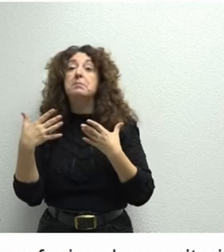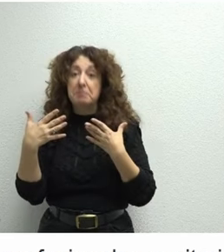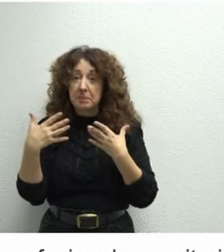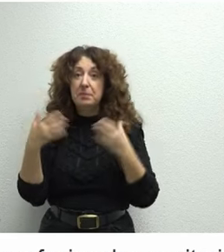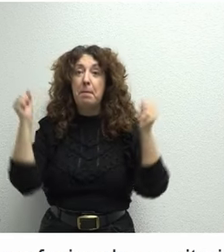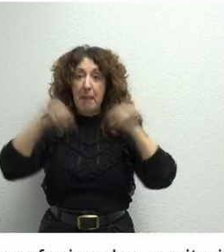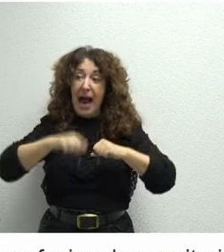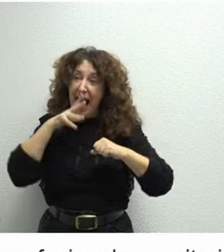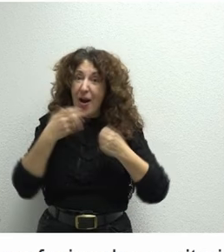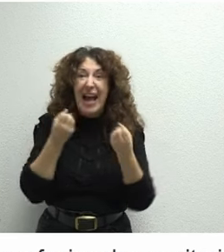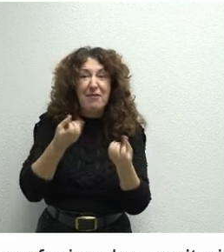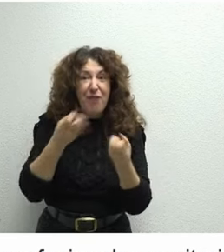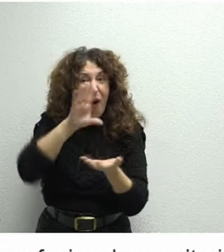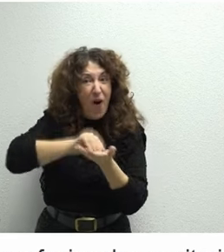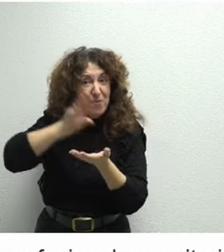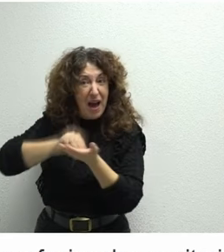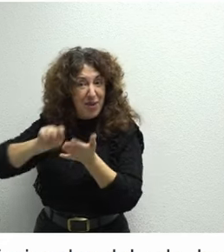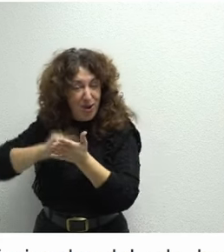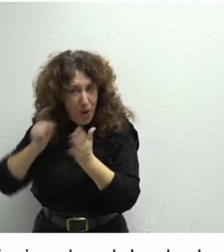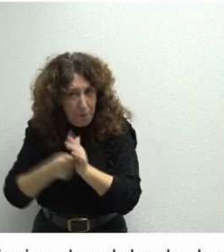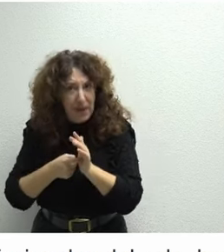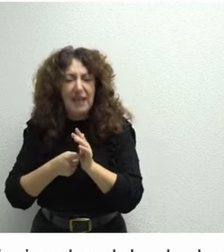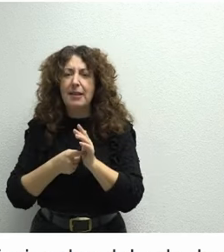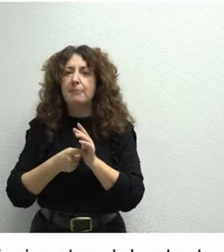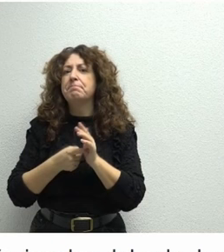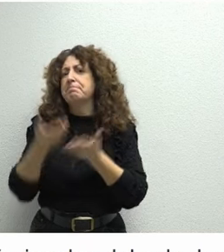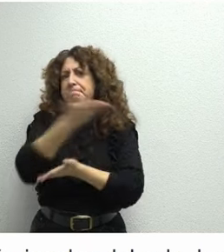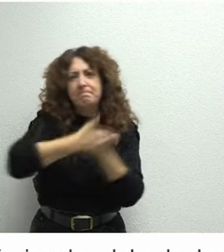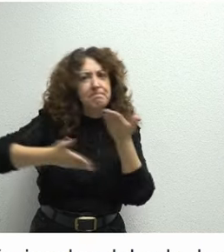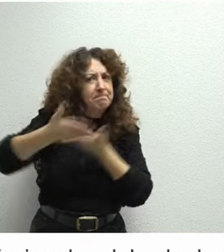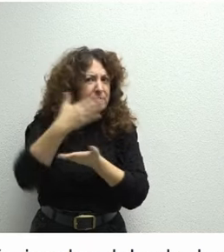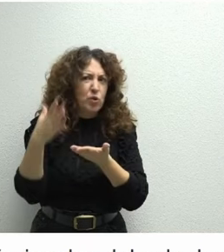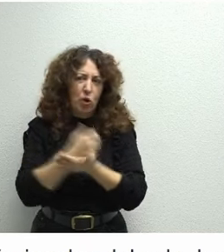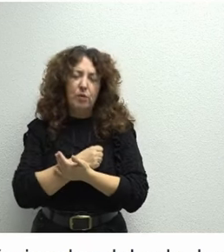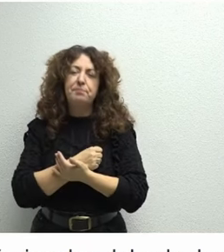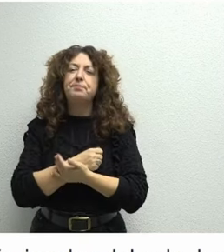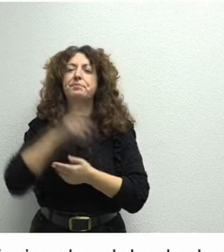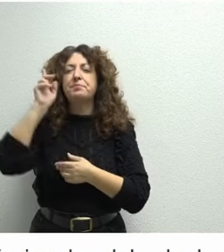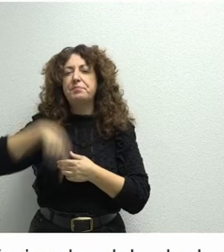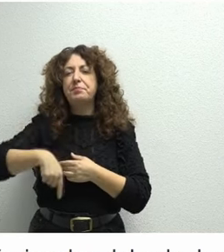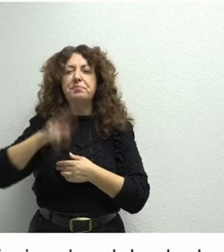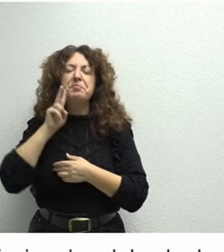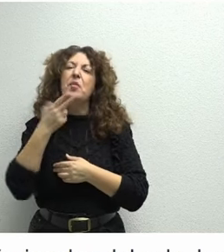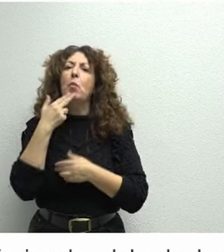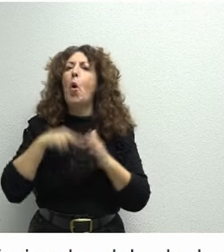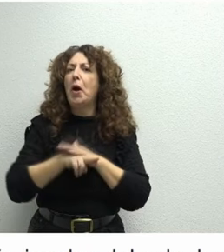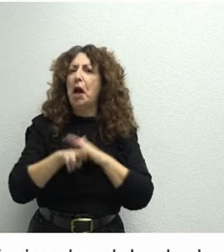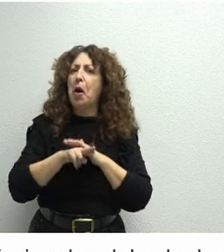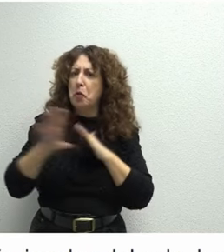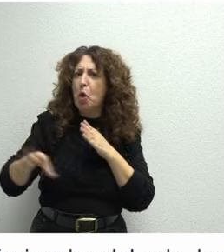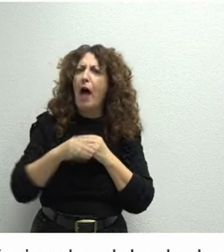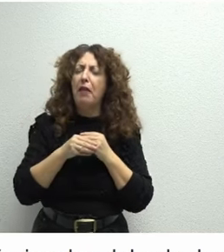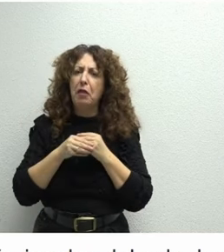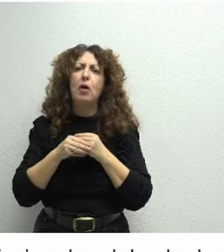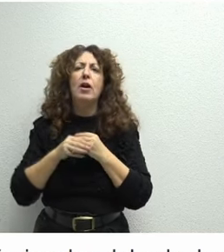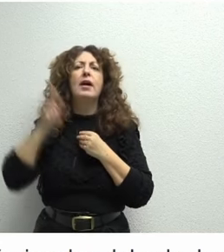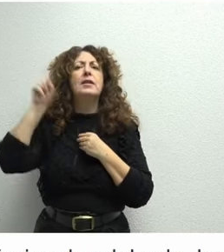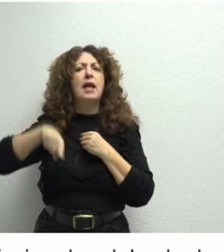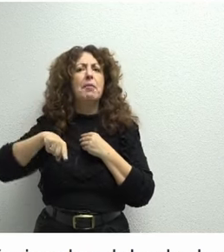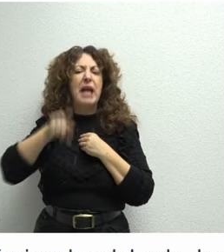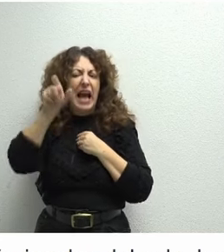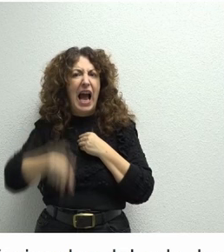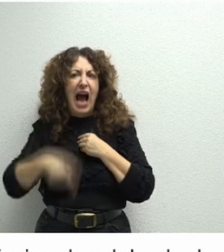tenemos toda la información ahí estamos todos los agentes se percibe como un recurso adicional un apoyo para la para el